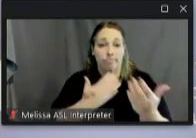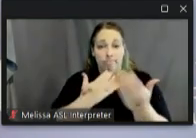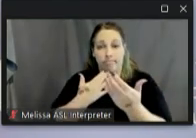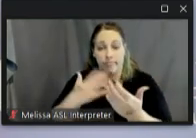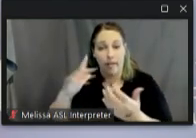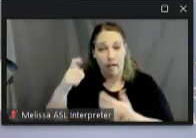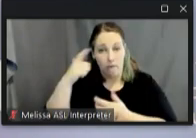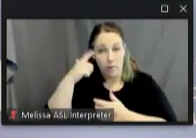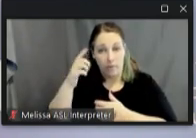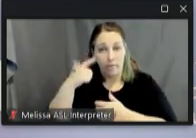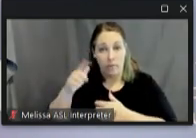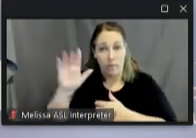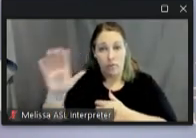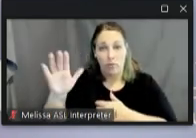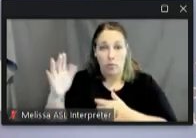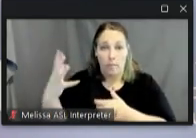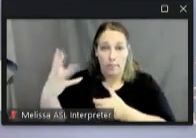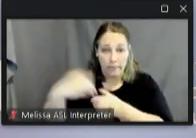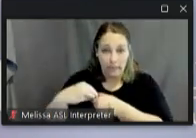Y, ah, ¿verdad? Ah,